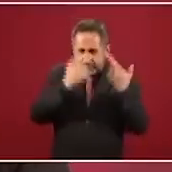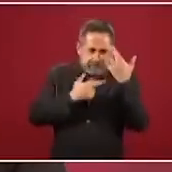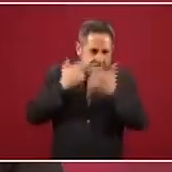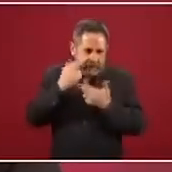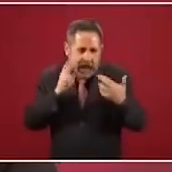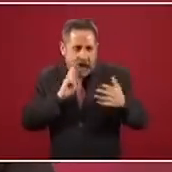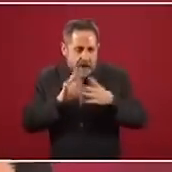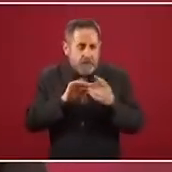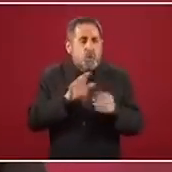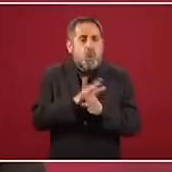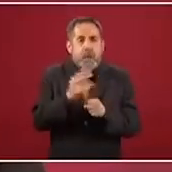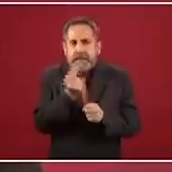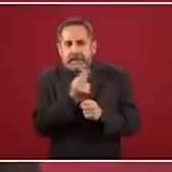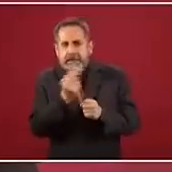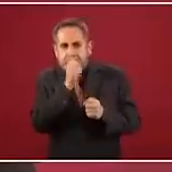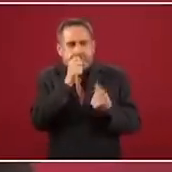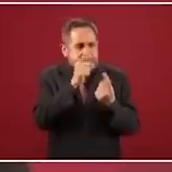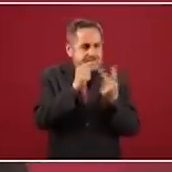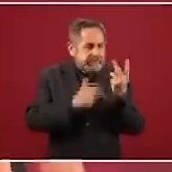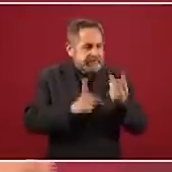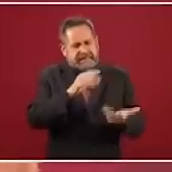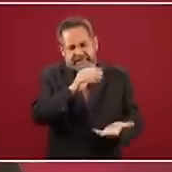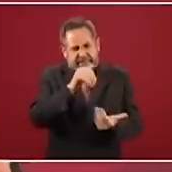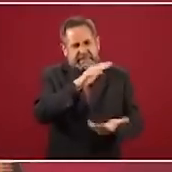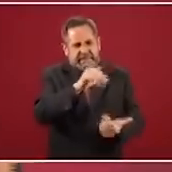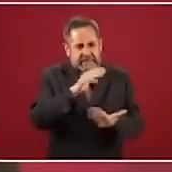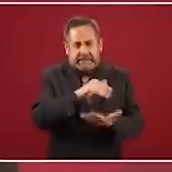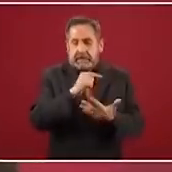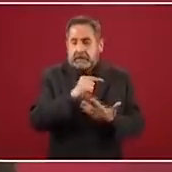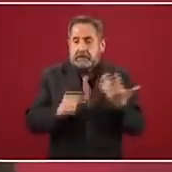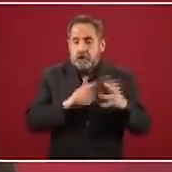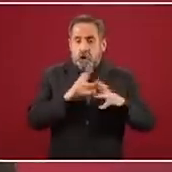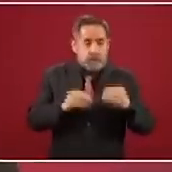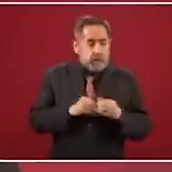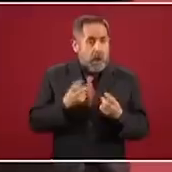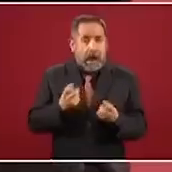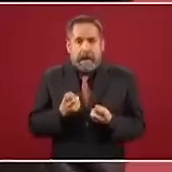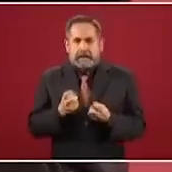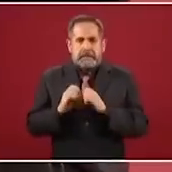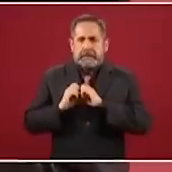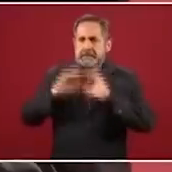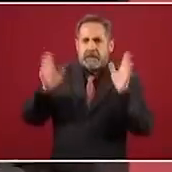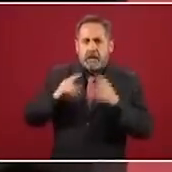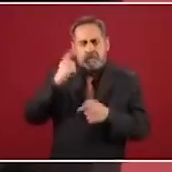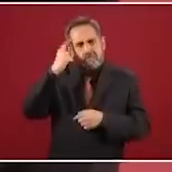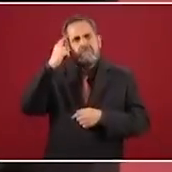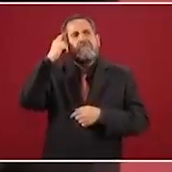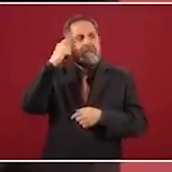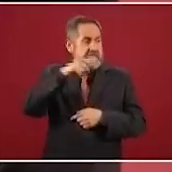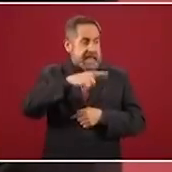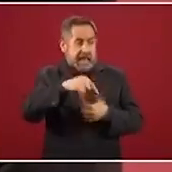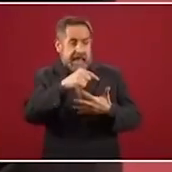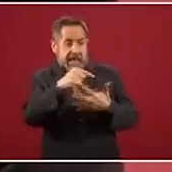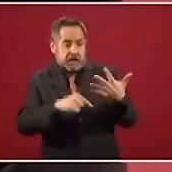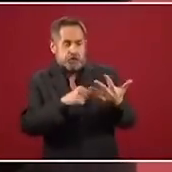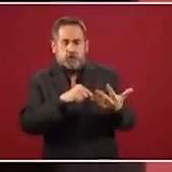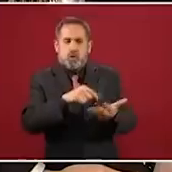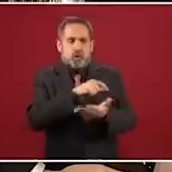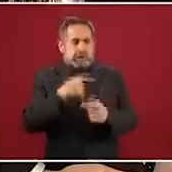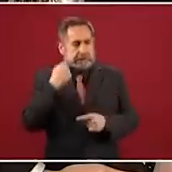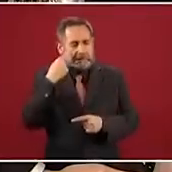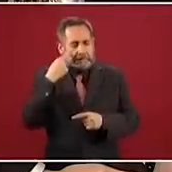insumos para la salud. Para eso es este compendio, para tener una base clara de cuáles son los insumos